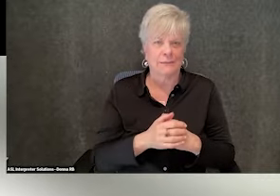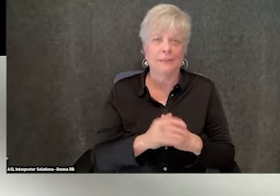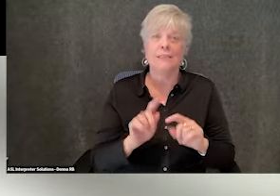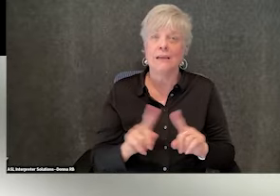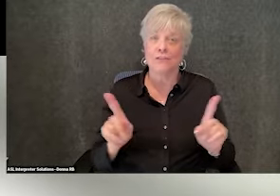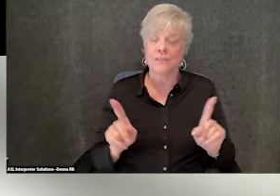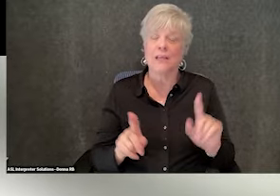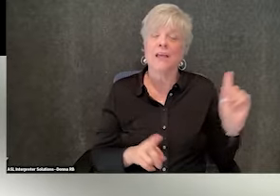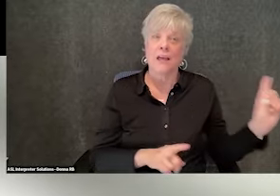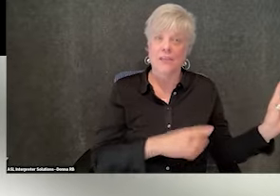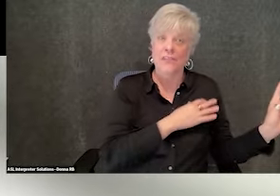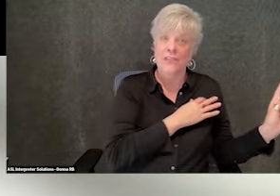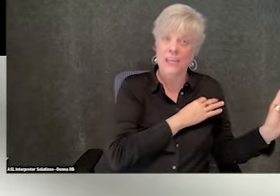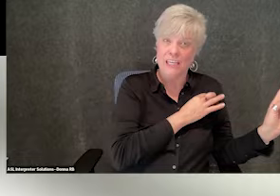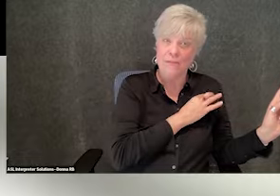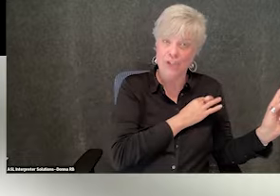pregunta